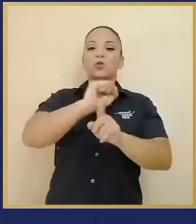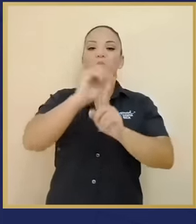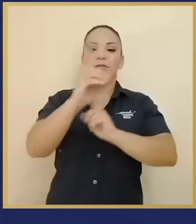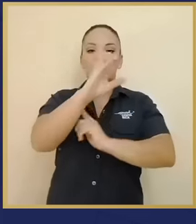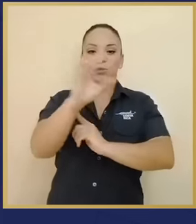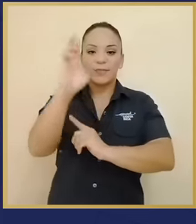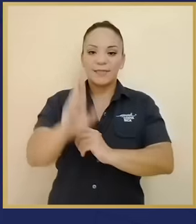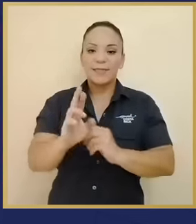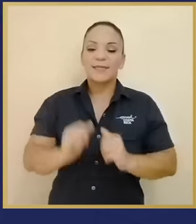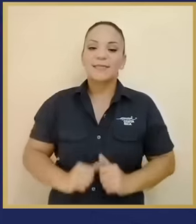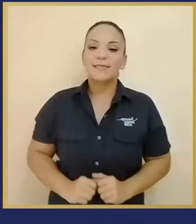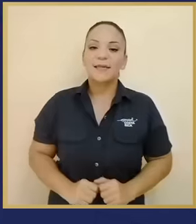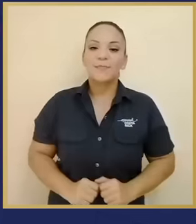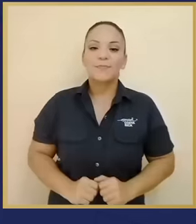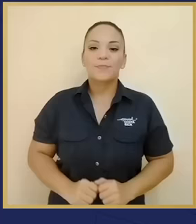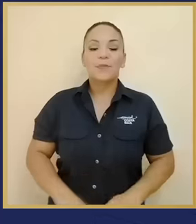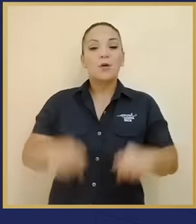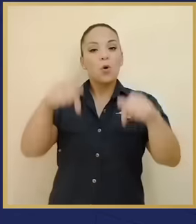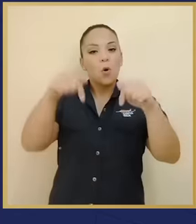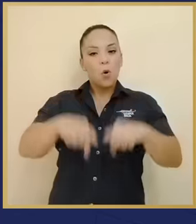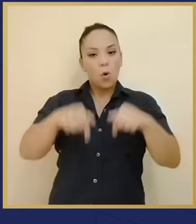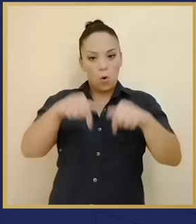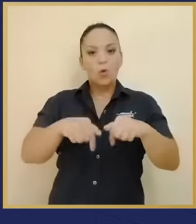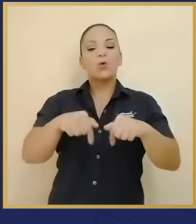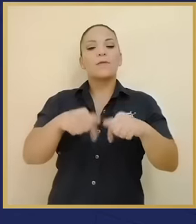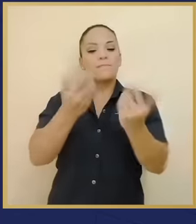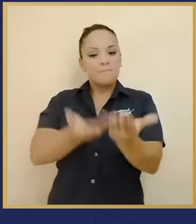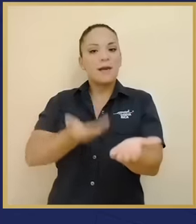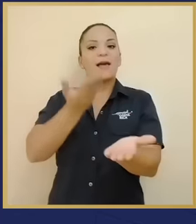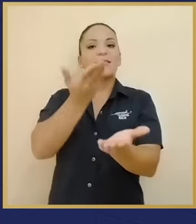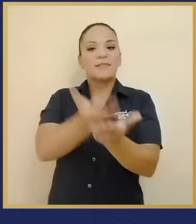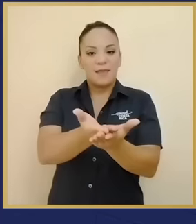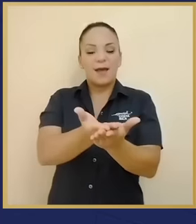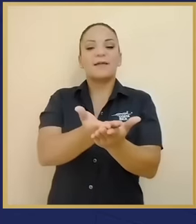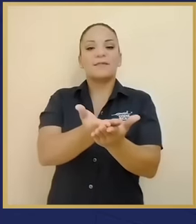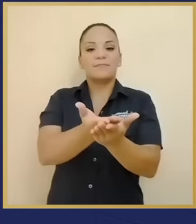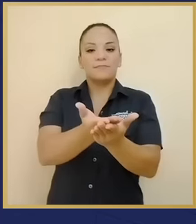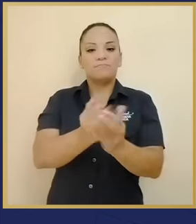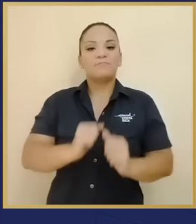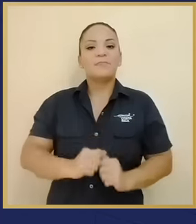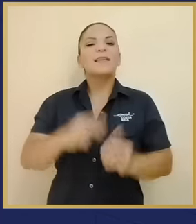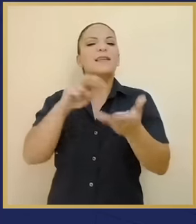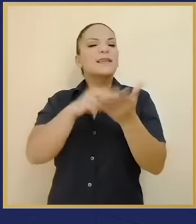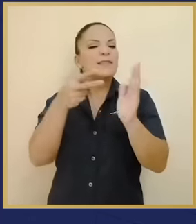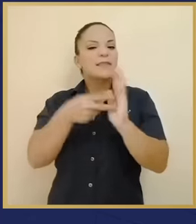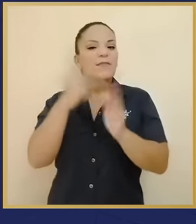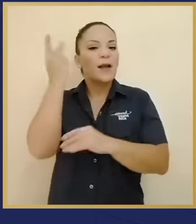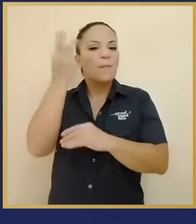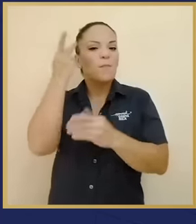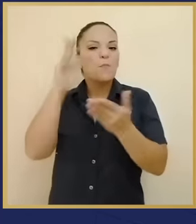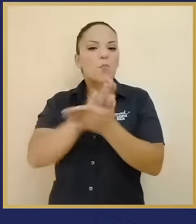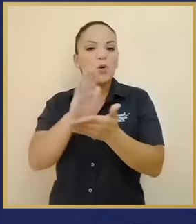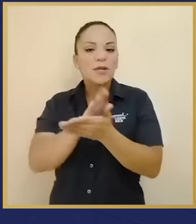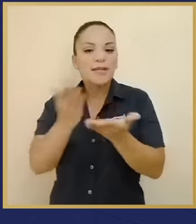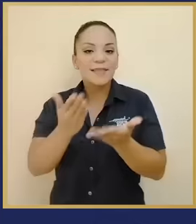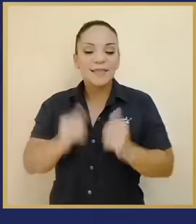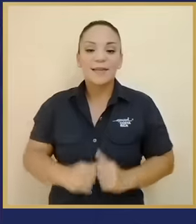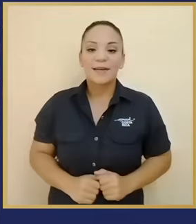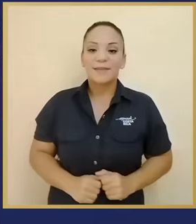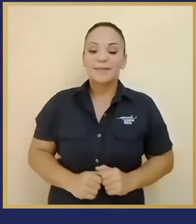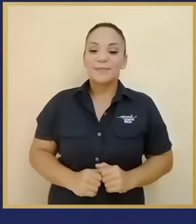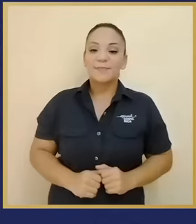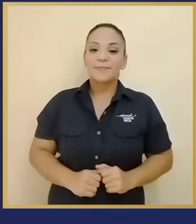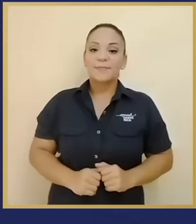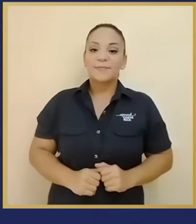la sociedad costarricense. Vamos a plantear de qué se trata esta política, porque su